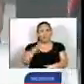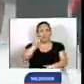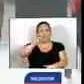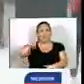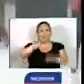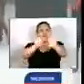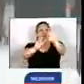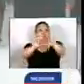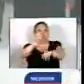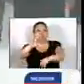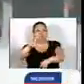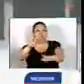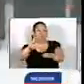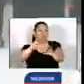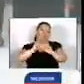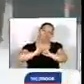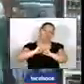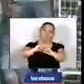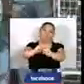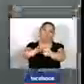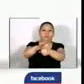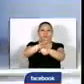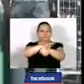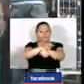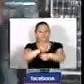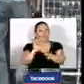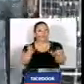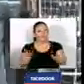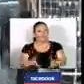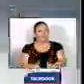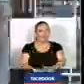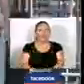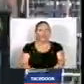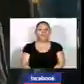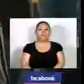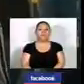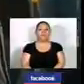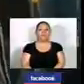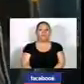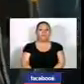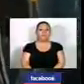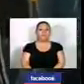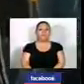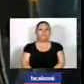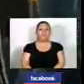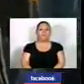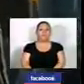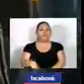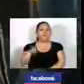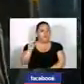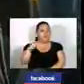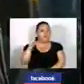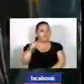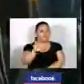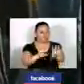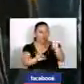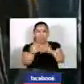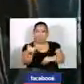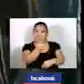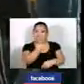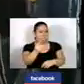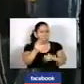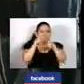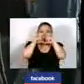los que han perdido la vida a causa de este virus. Sí, hay bastantes que no usen la mascarilla,